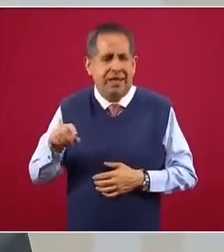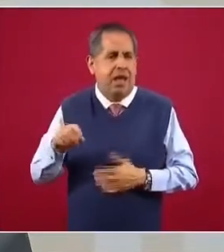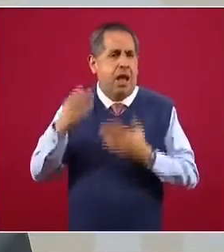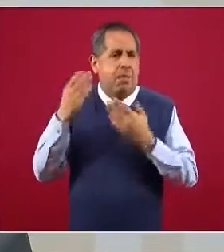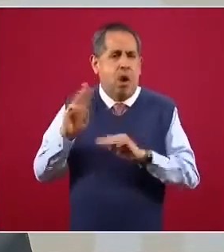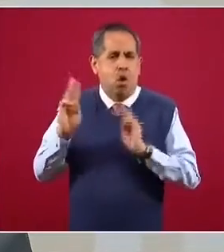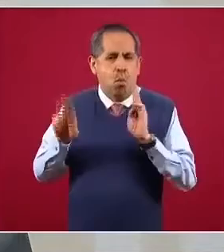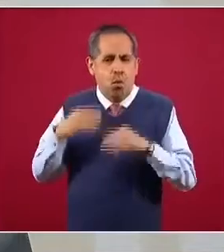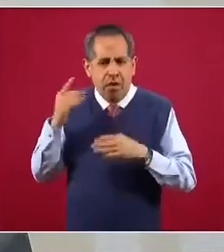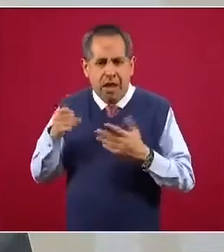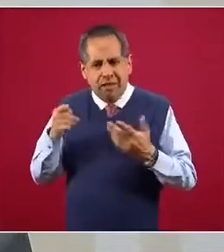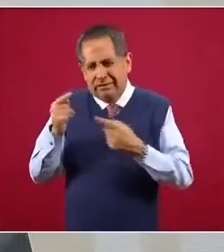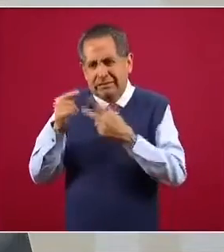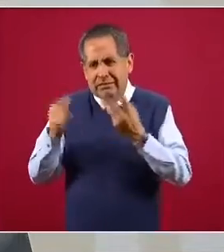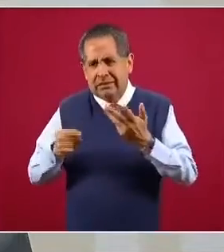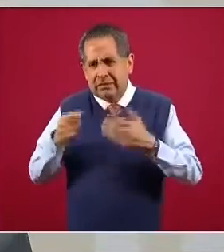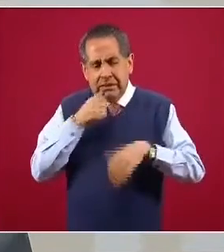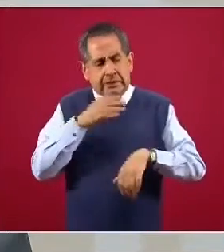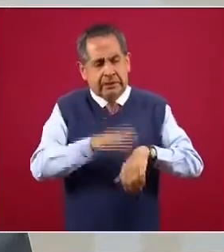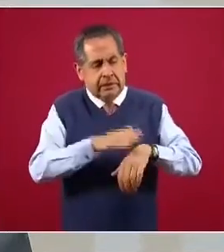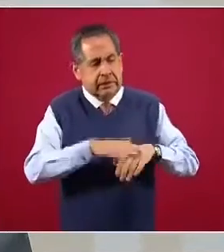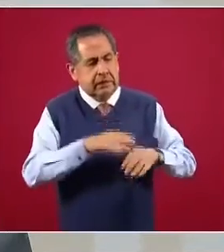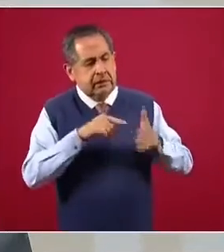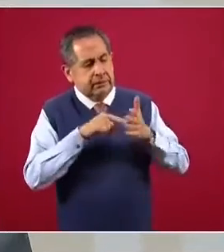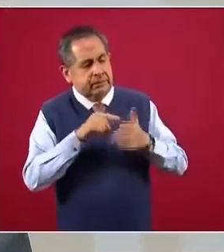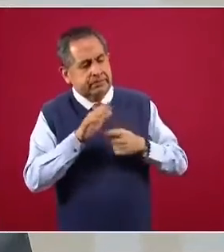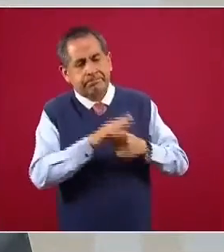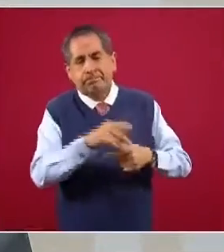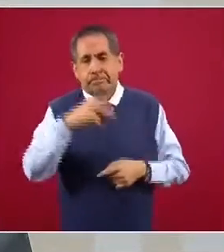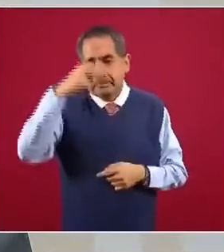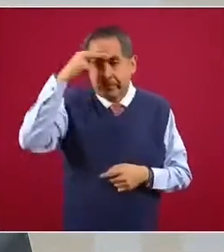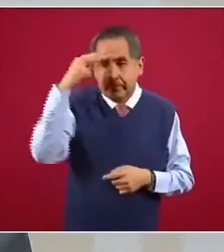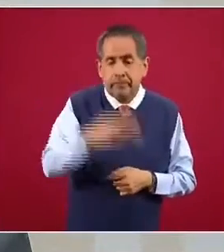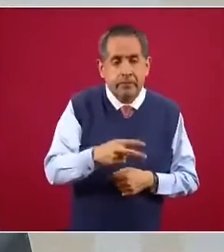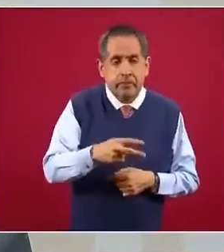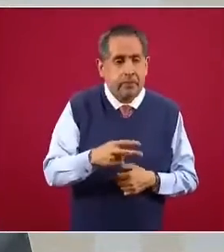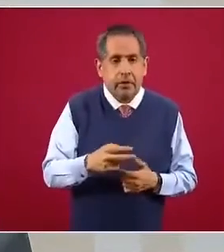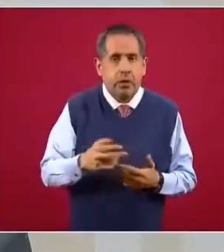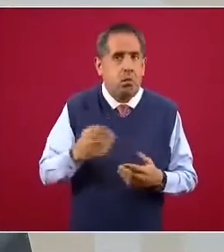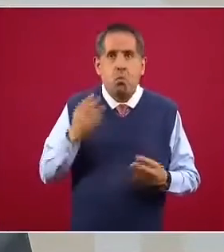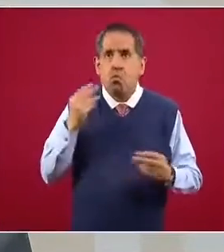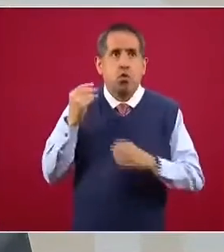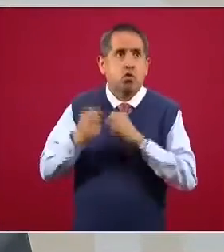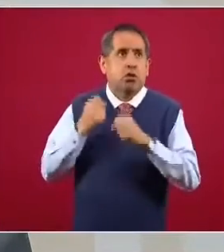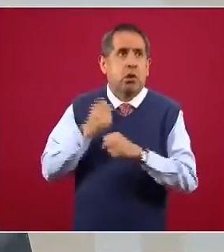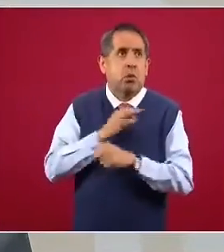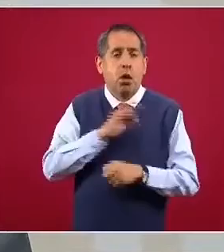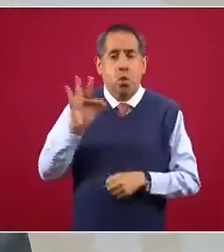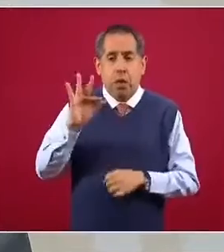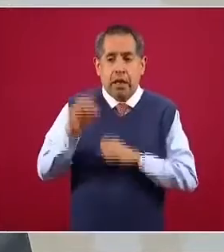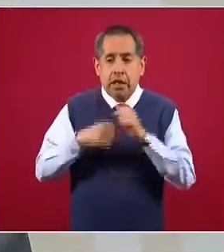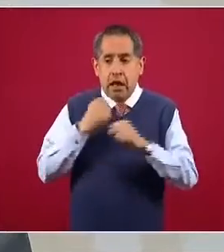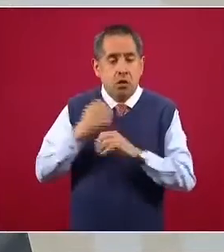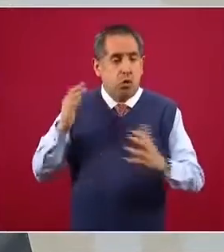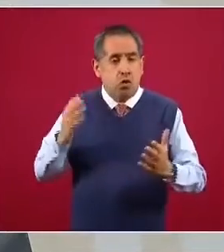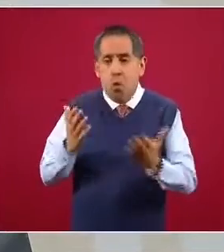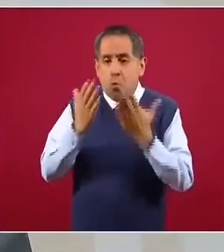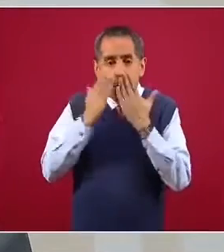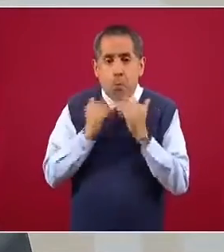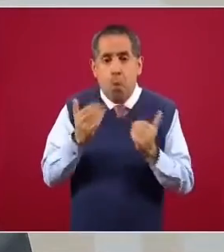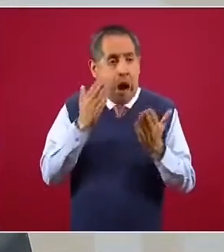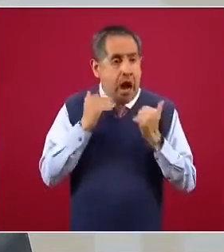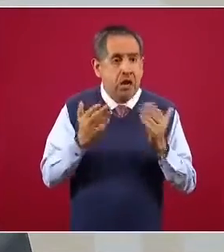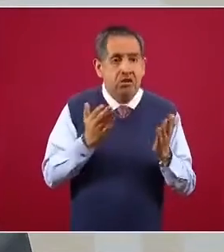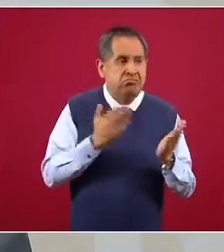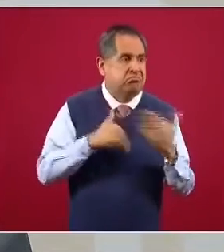Banco Mundial, han mostrado cómo México no tuvo durante cerca de 40 años el desarrollo